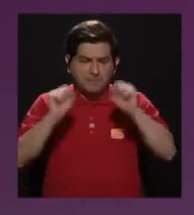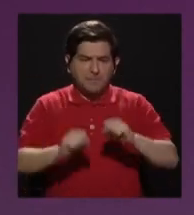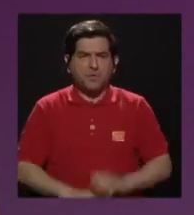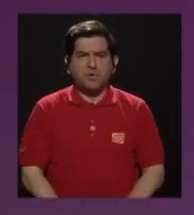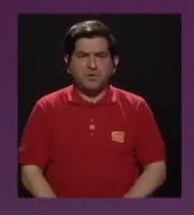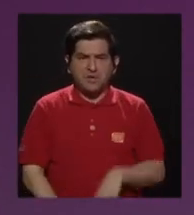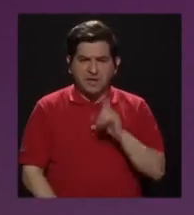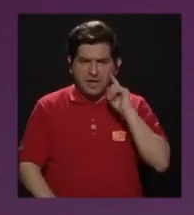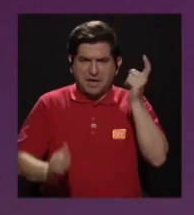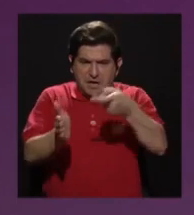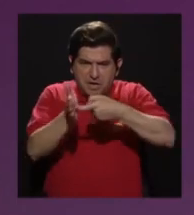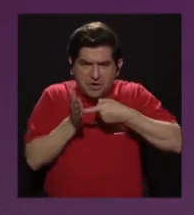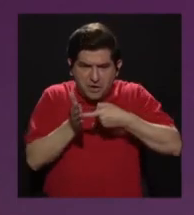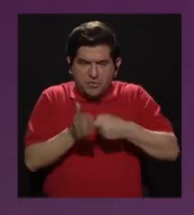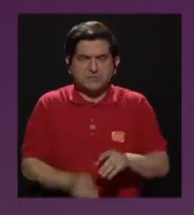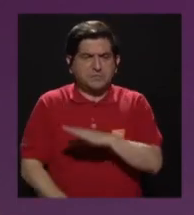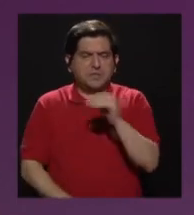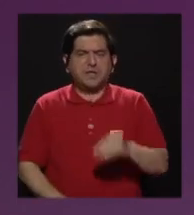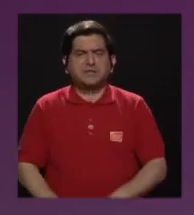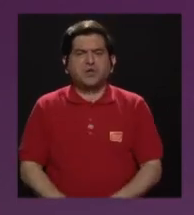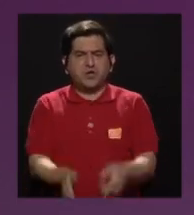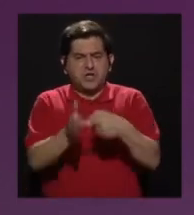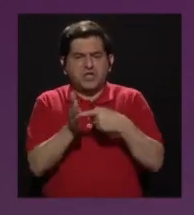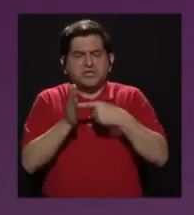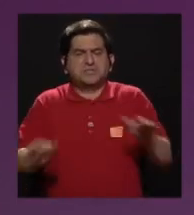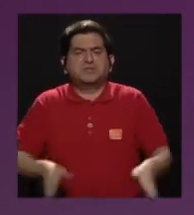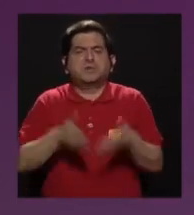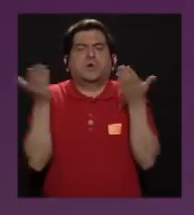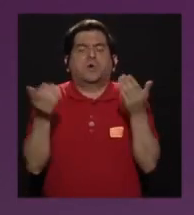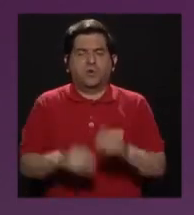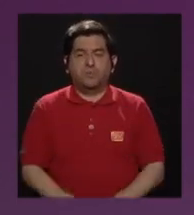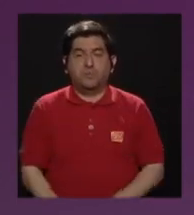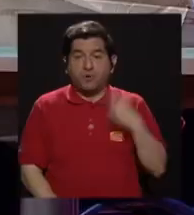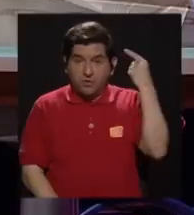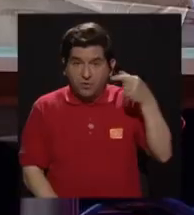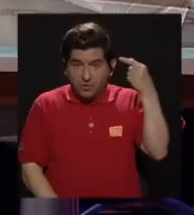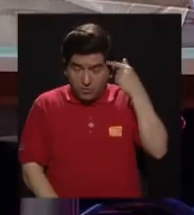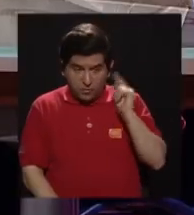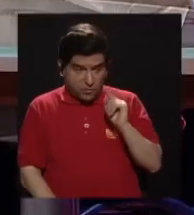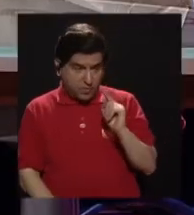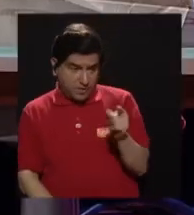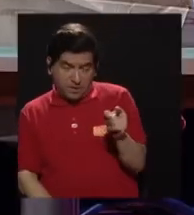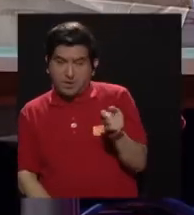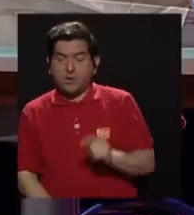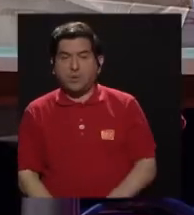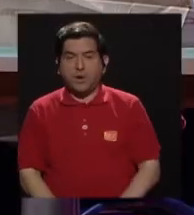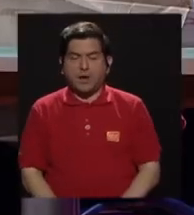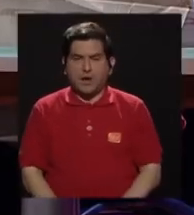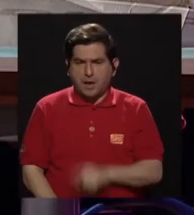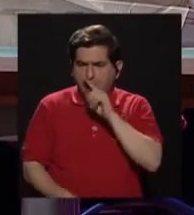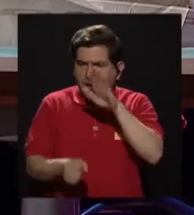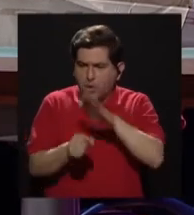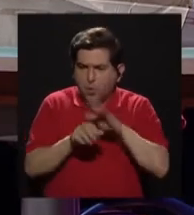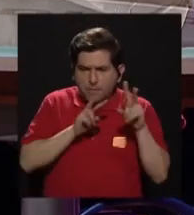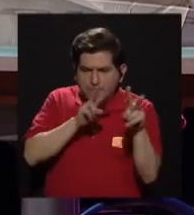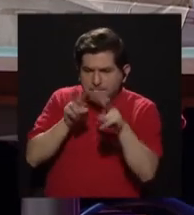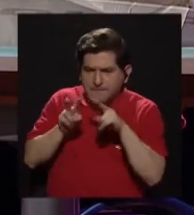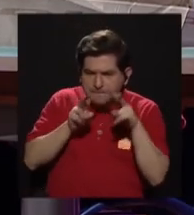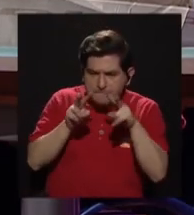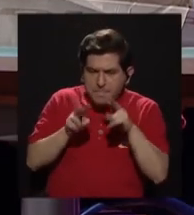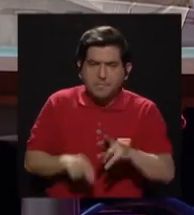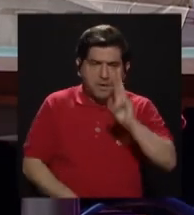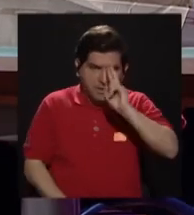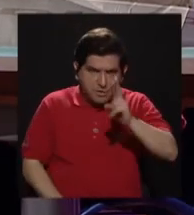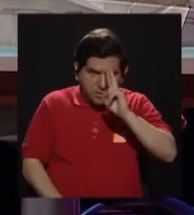reconocerse, cómo los demandamos, porque si el Estado es el que tiene que velar porque se cumplan y porque se respeten,